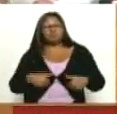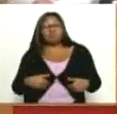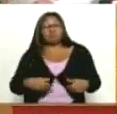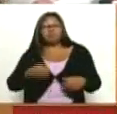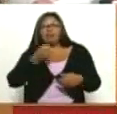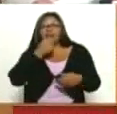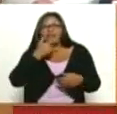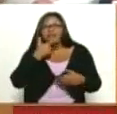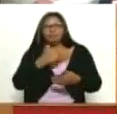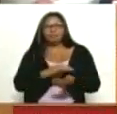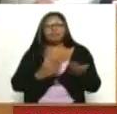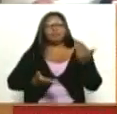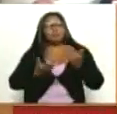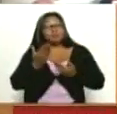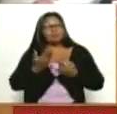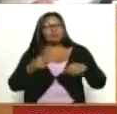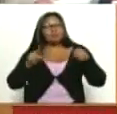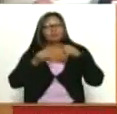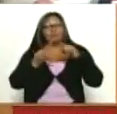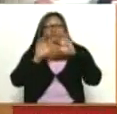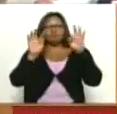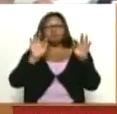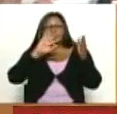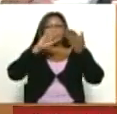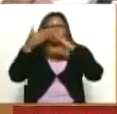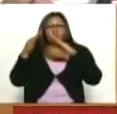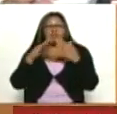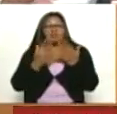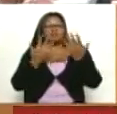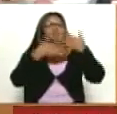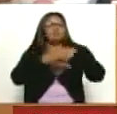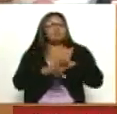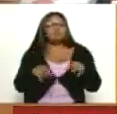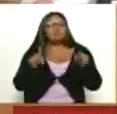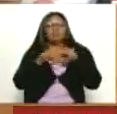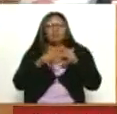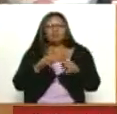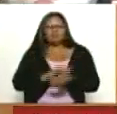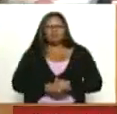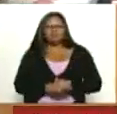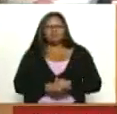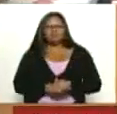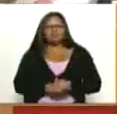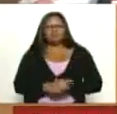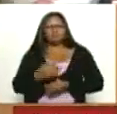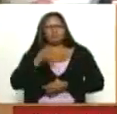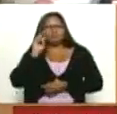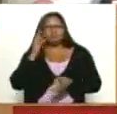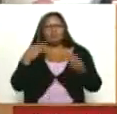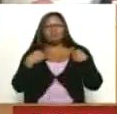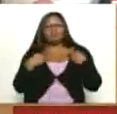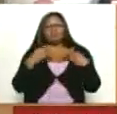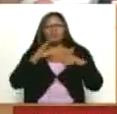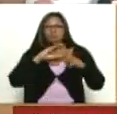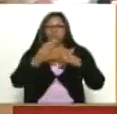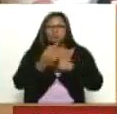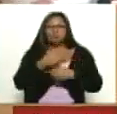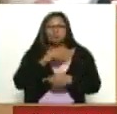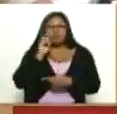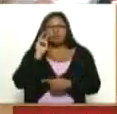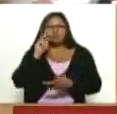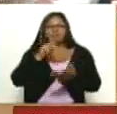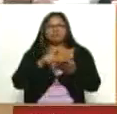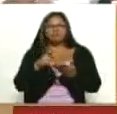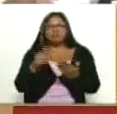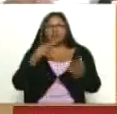esfuerzo importante, porque la comunidad se ha involucrado en esto de la vida cultural, de participar en